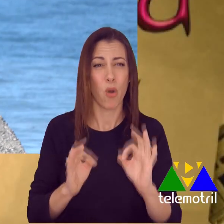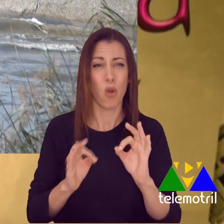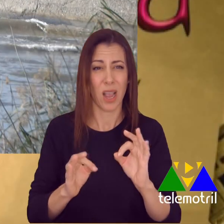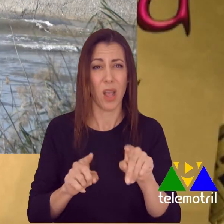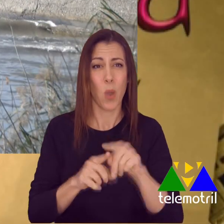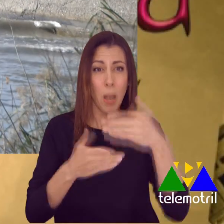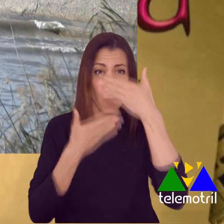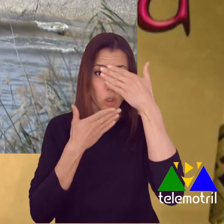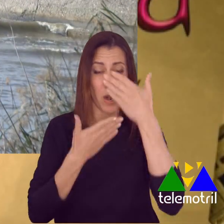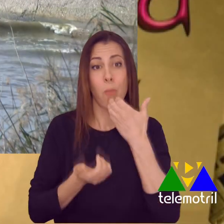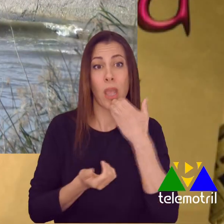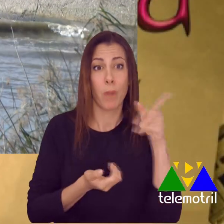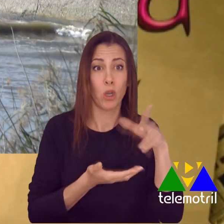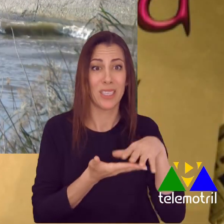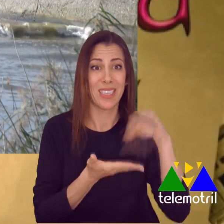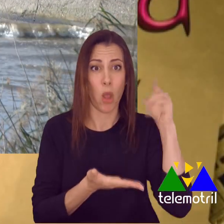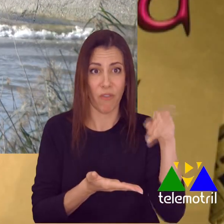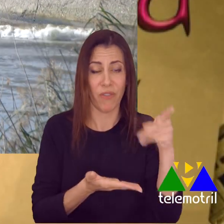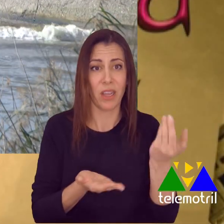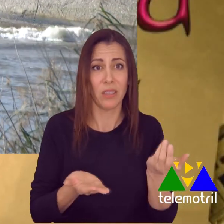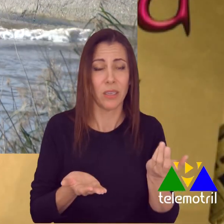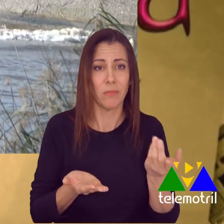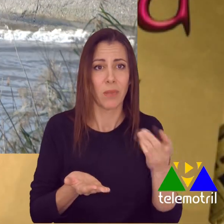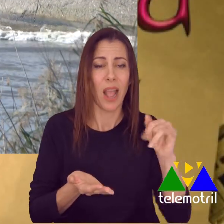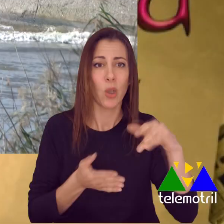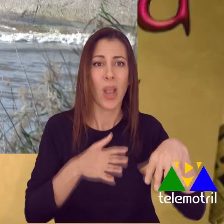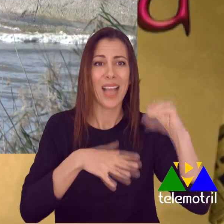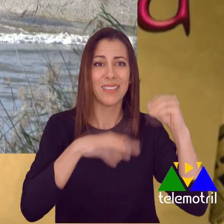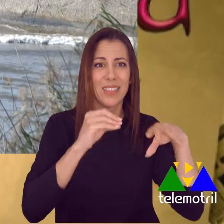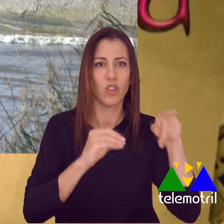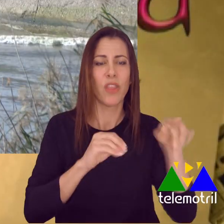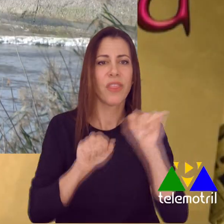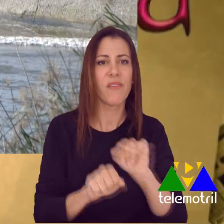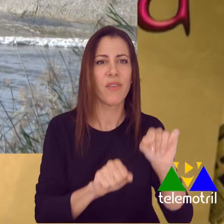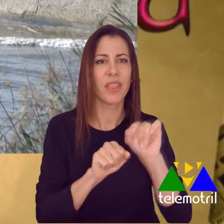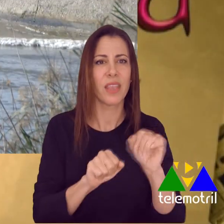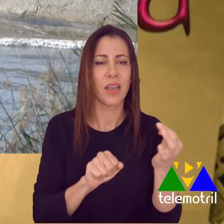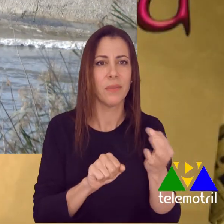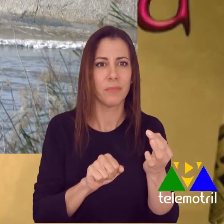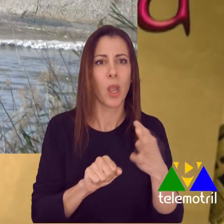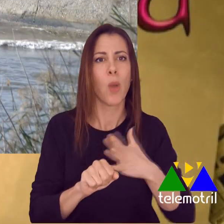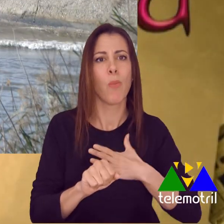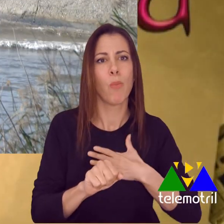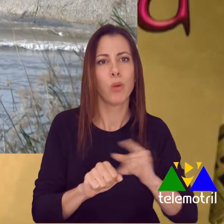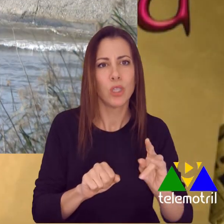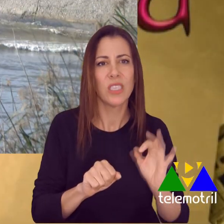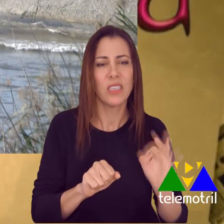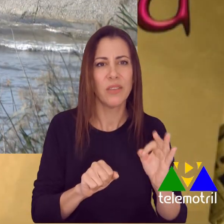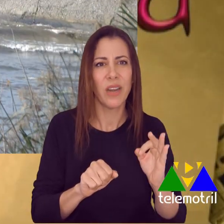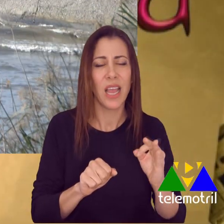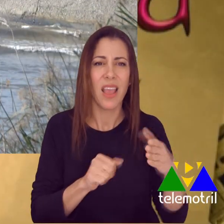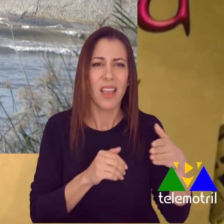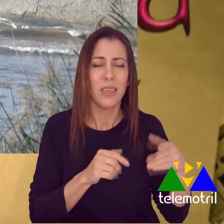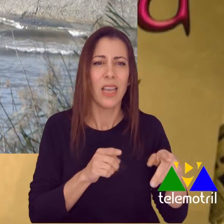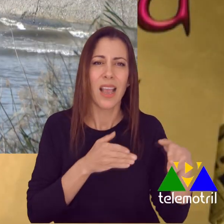el castillo de Salobreña, es decir, un gran castillo en Salobreña donde defendía posiblemente el camino de